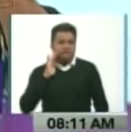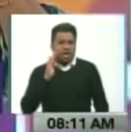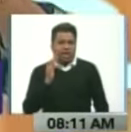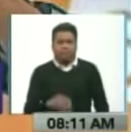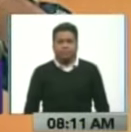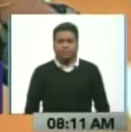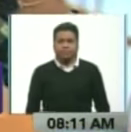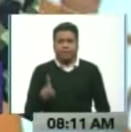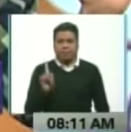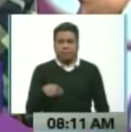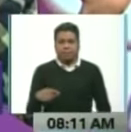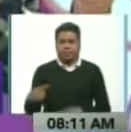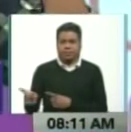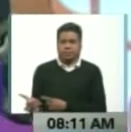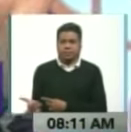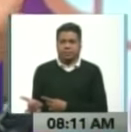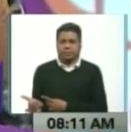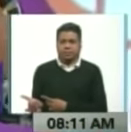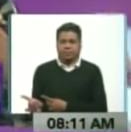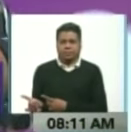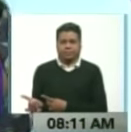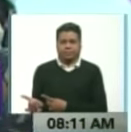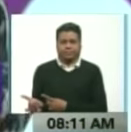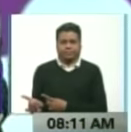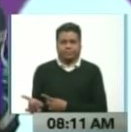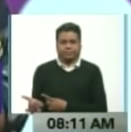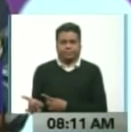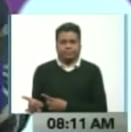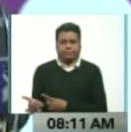la página del canal